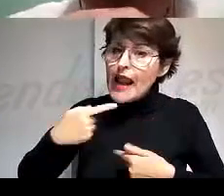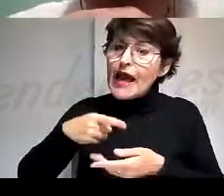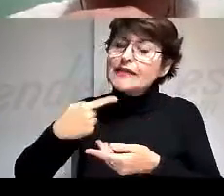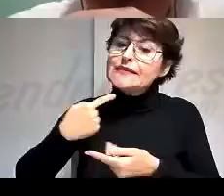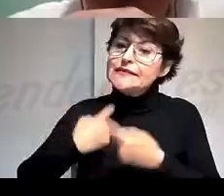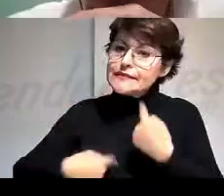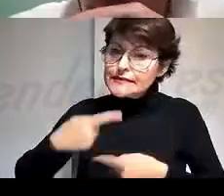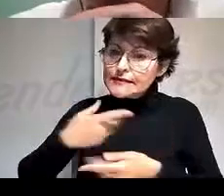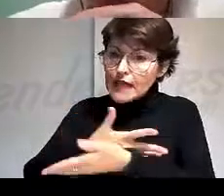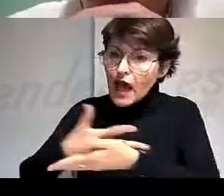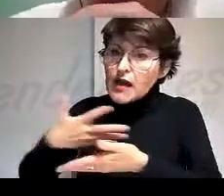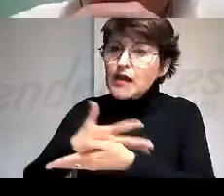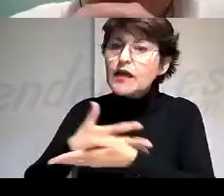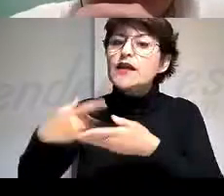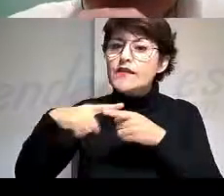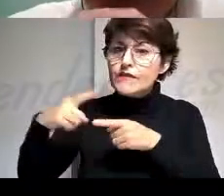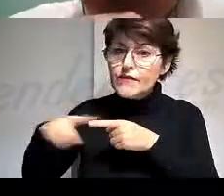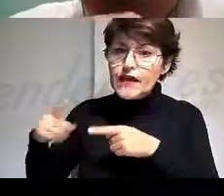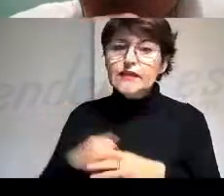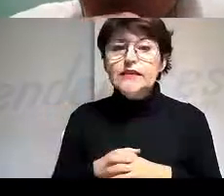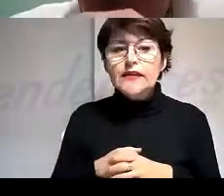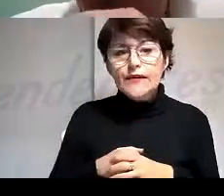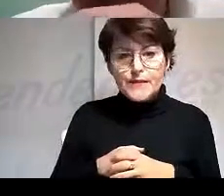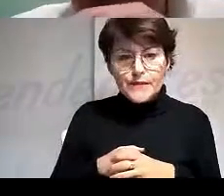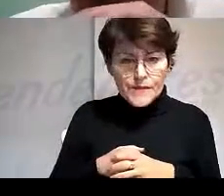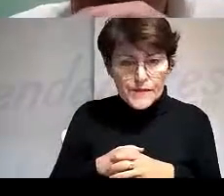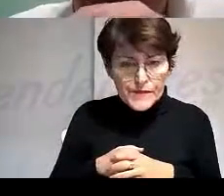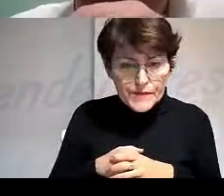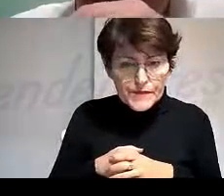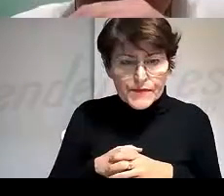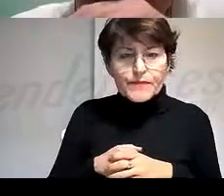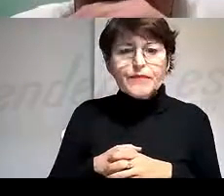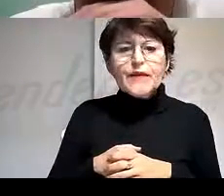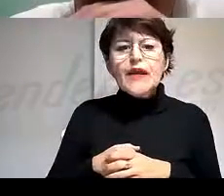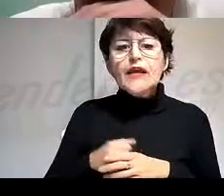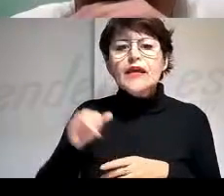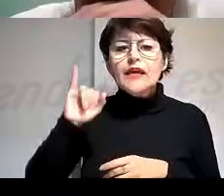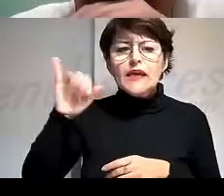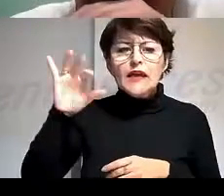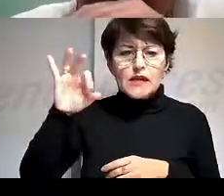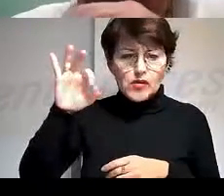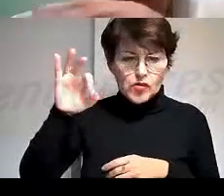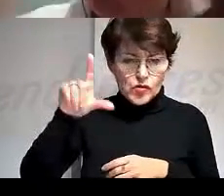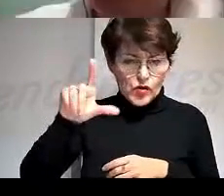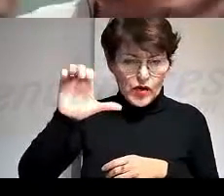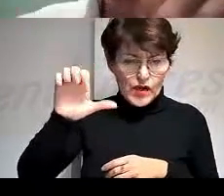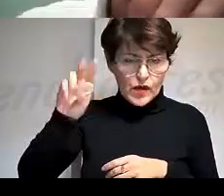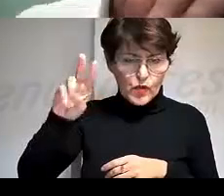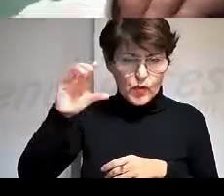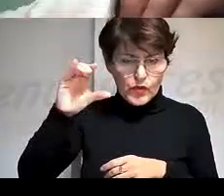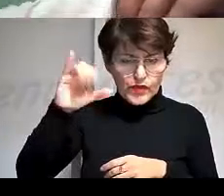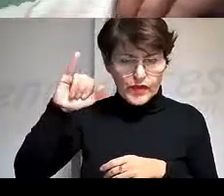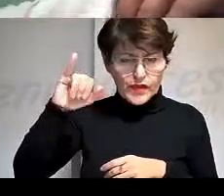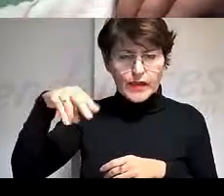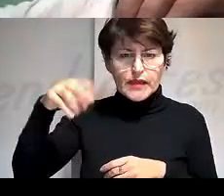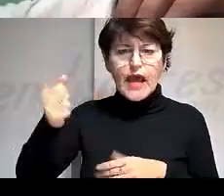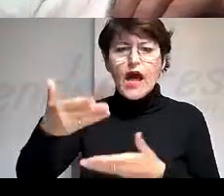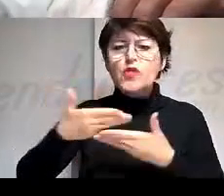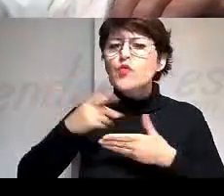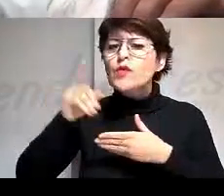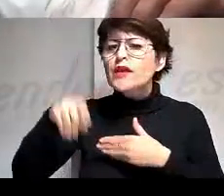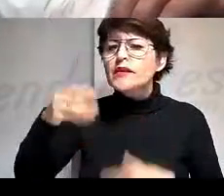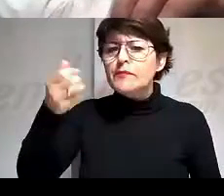que tenemos en la sangre, y la isoleucina es un precursor del ácido pirúvico. El ácido pirúvico, en el metabolismo aquel que comentábamos de